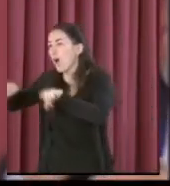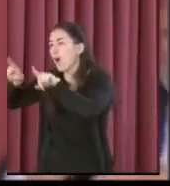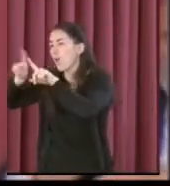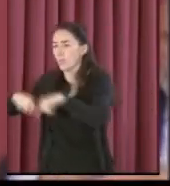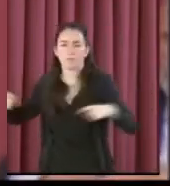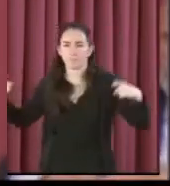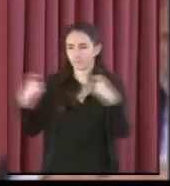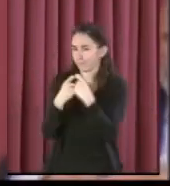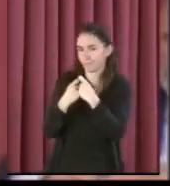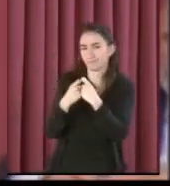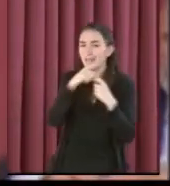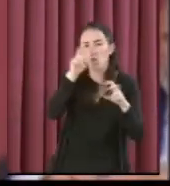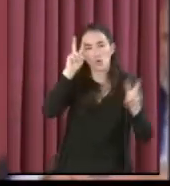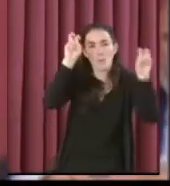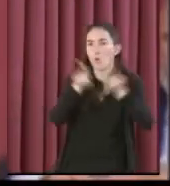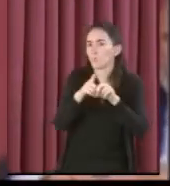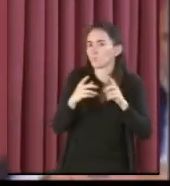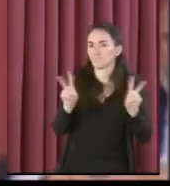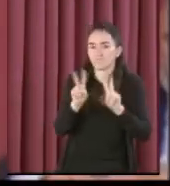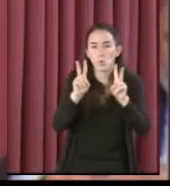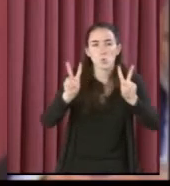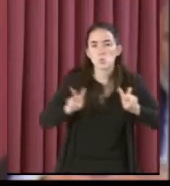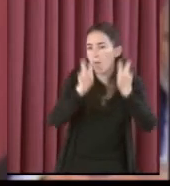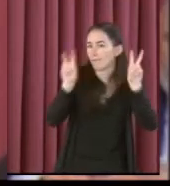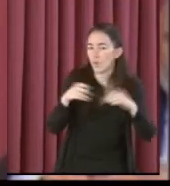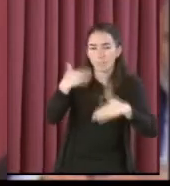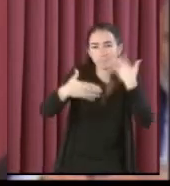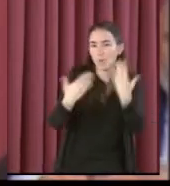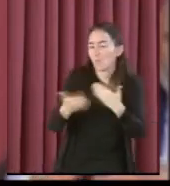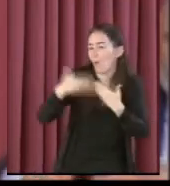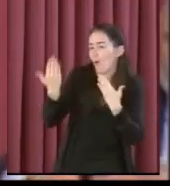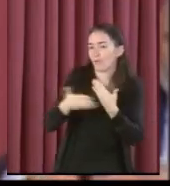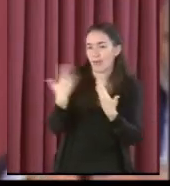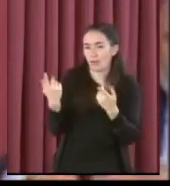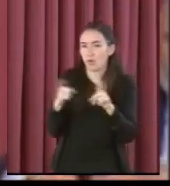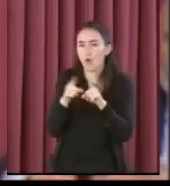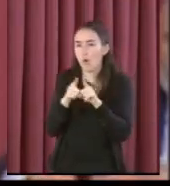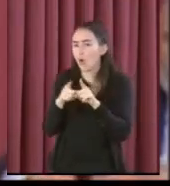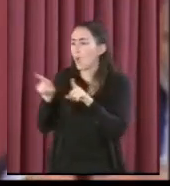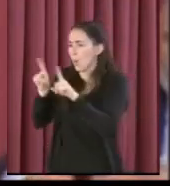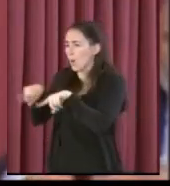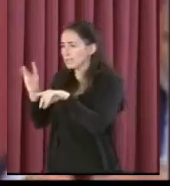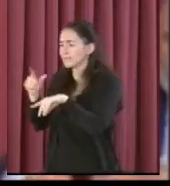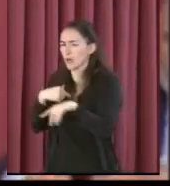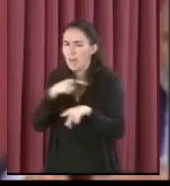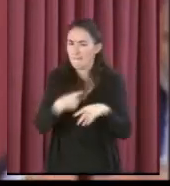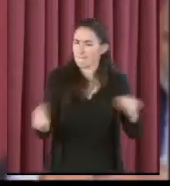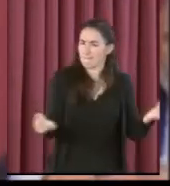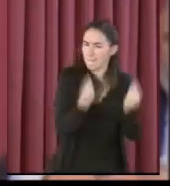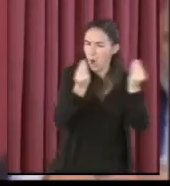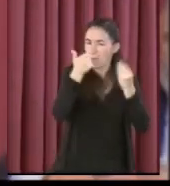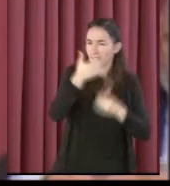apuesta firme por hacer las cosas. ¿Qué cosas? Todas las cosas, pero de una manera diferente, mejor, más eficaz y más